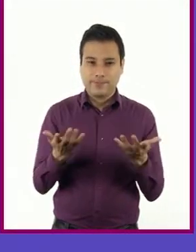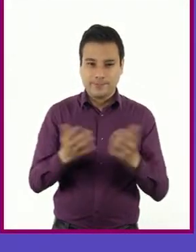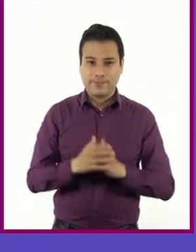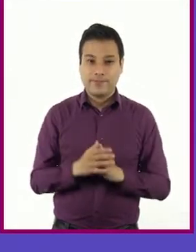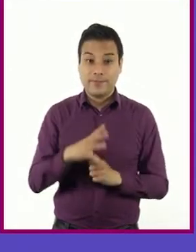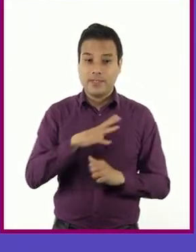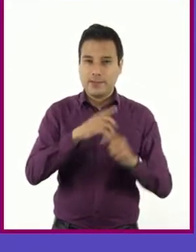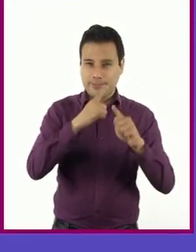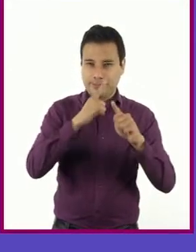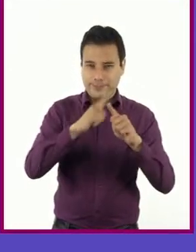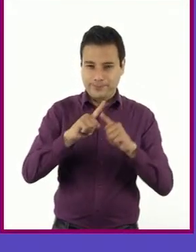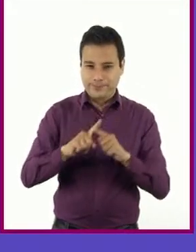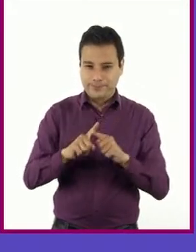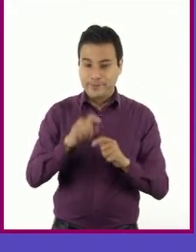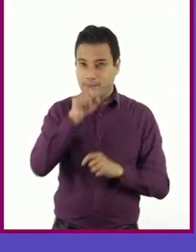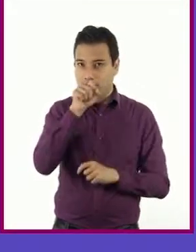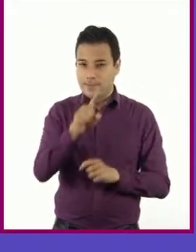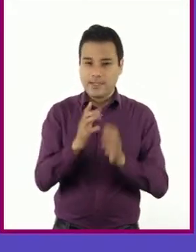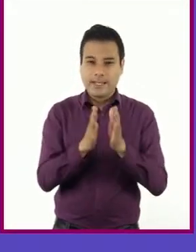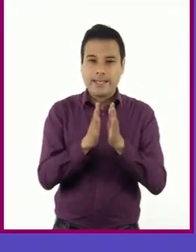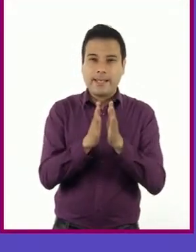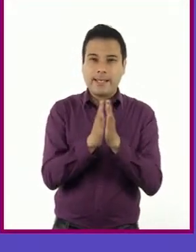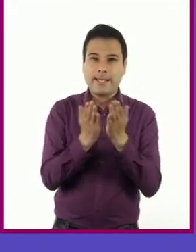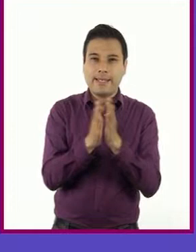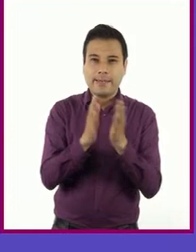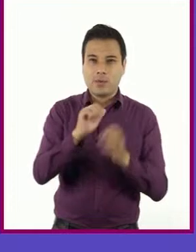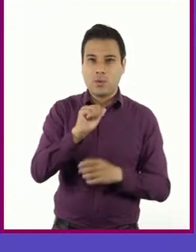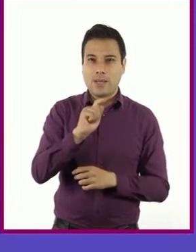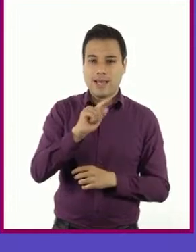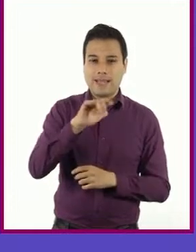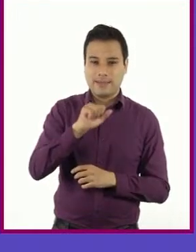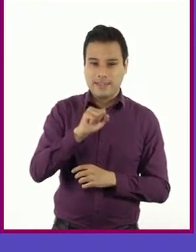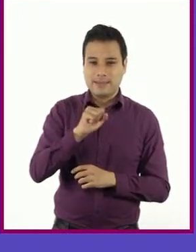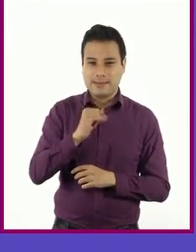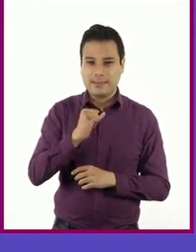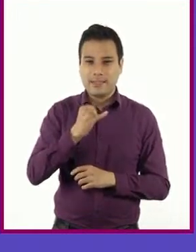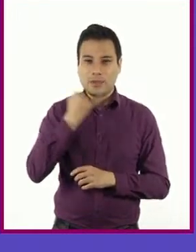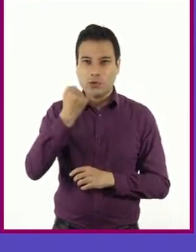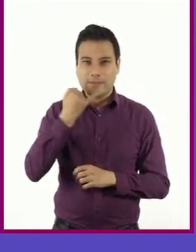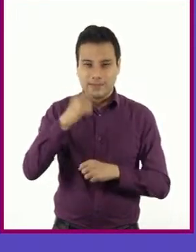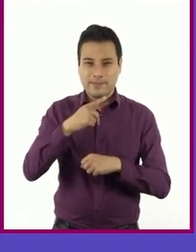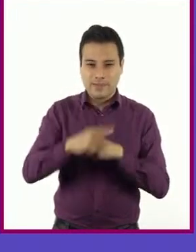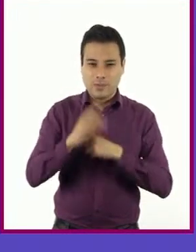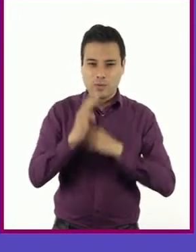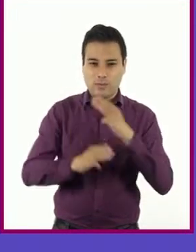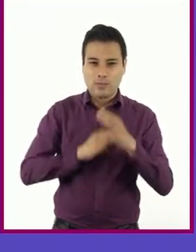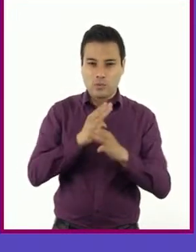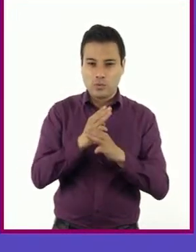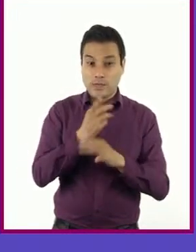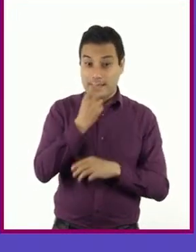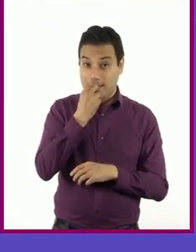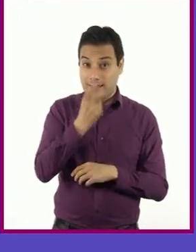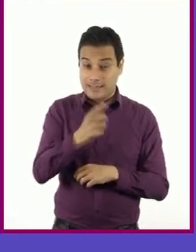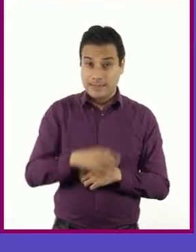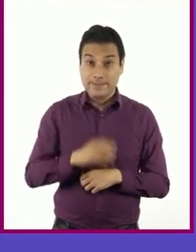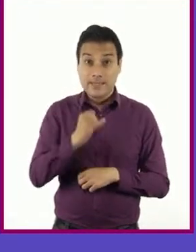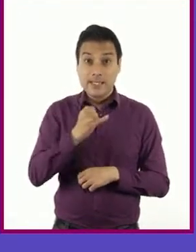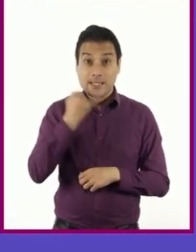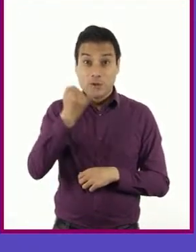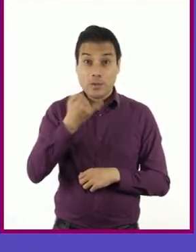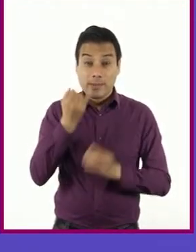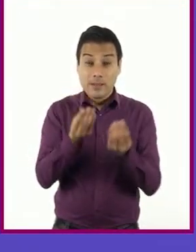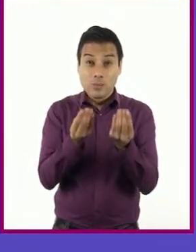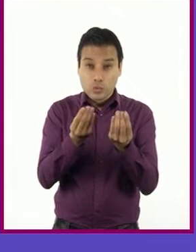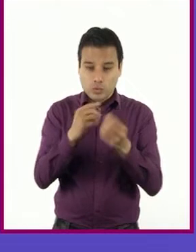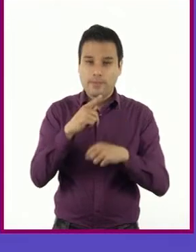diversidad y de acuerdo con el Atlas de las Lenguas del Mundo en Peligro de la UNESCO, muchas de las variantes lingüísticas están en peligro de